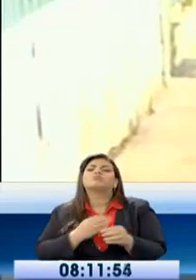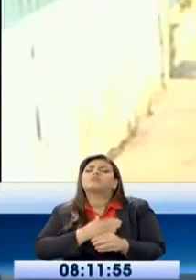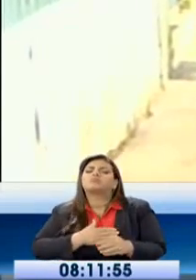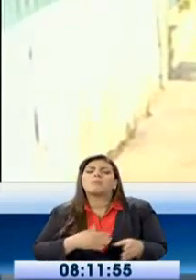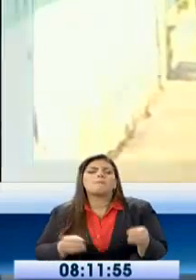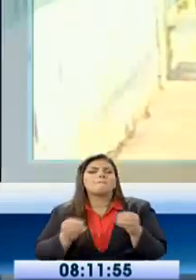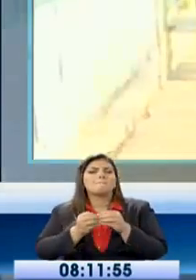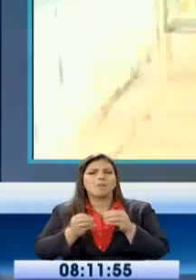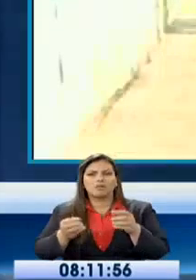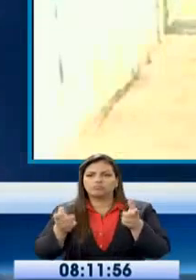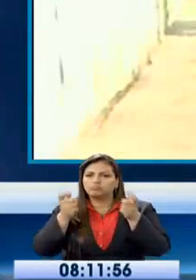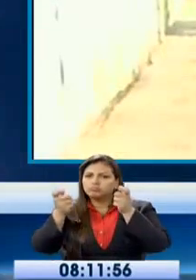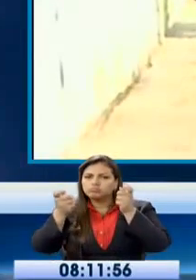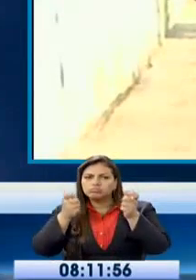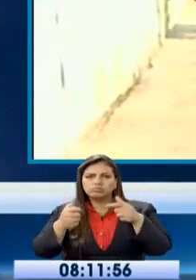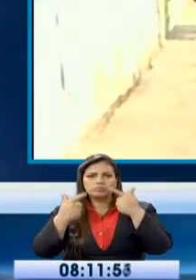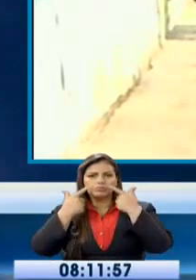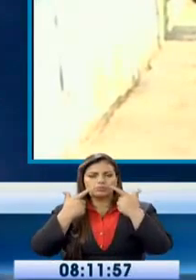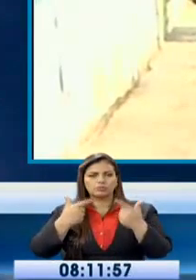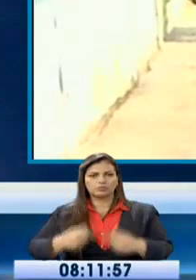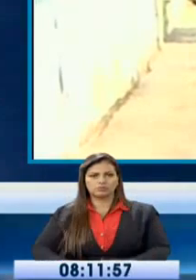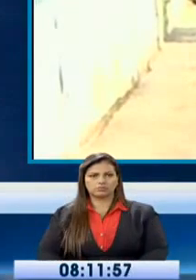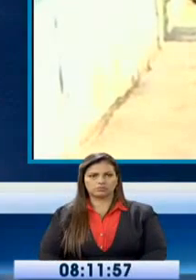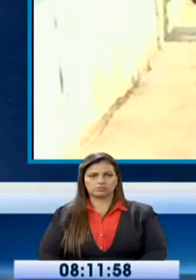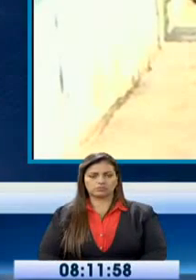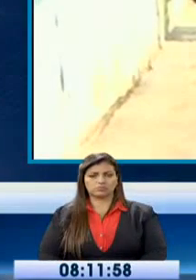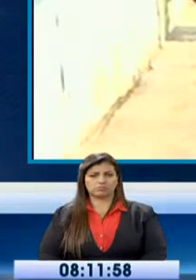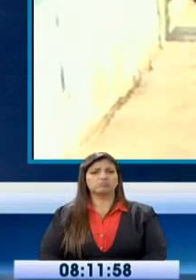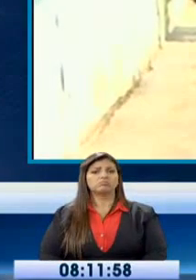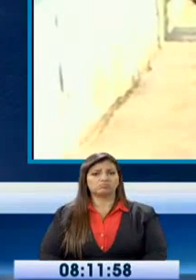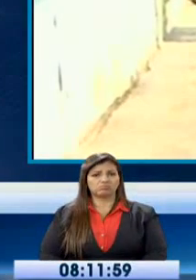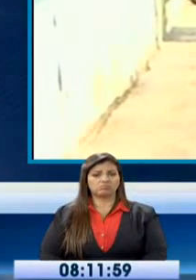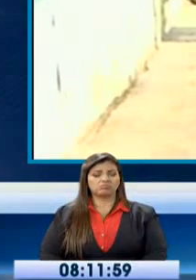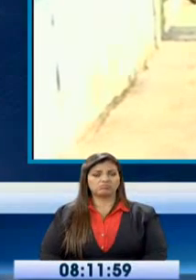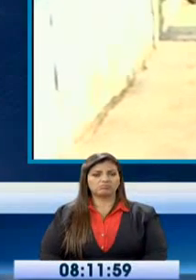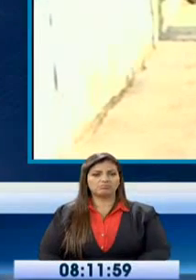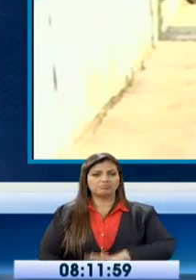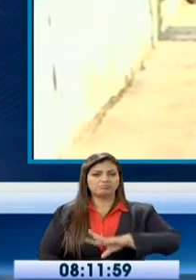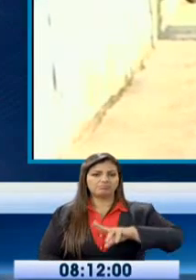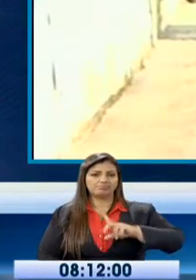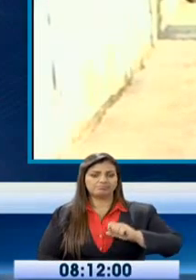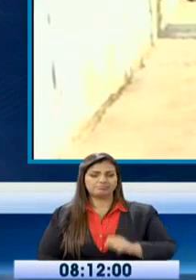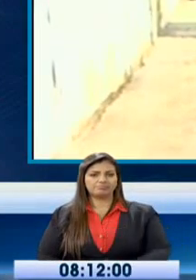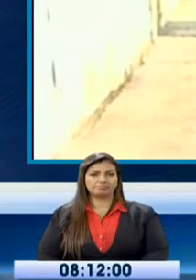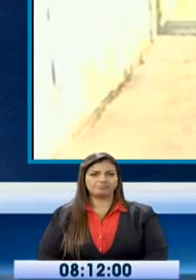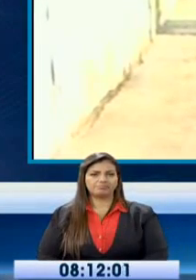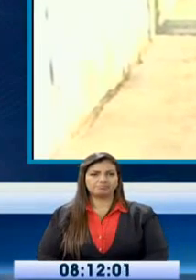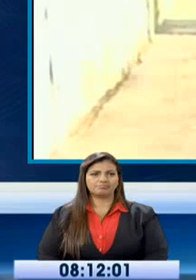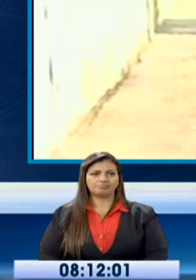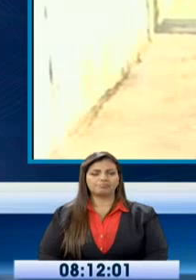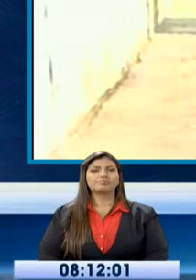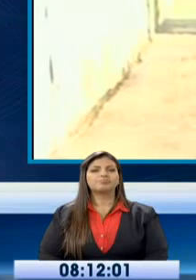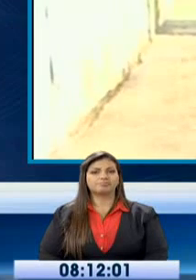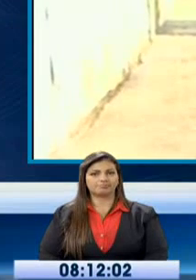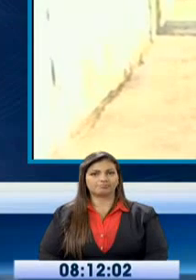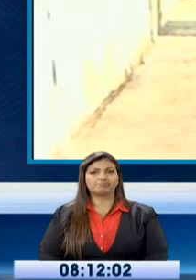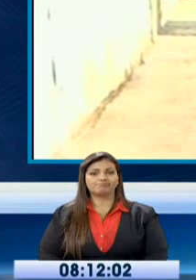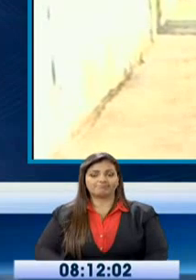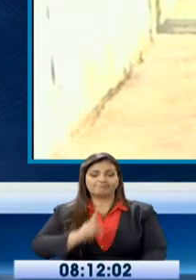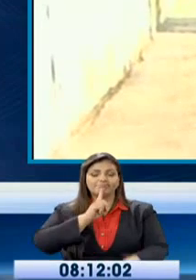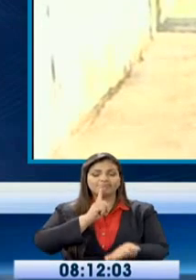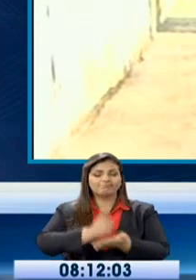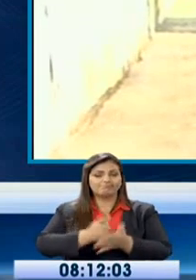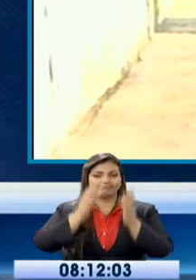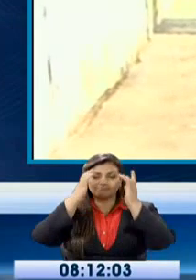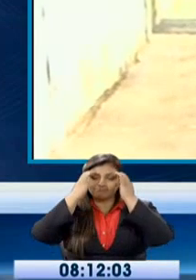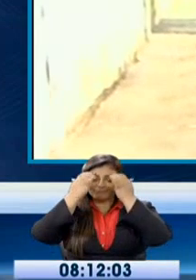caramelo de cierta banda que a bordo de una motocicleta está perjudicando a los vecinos. preocupante la situación que vive ese sector de la